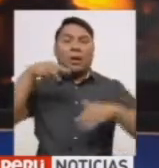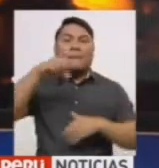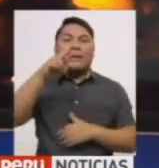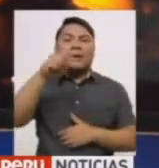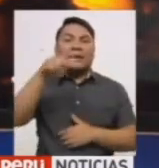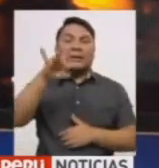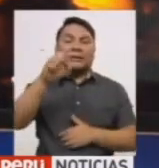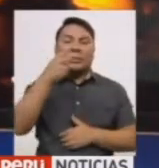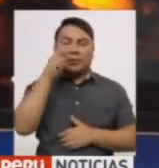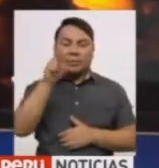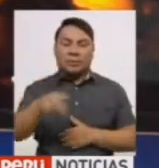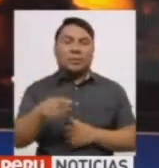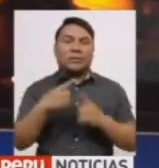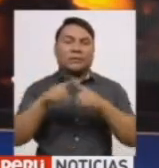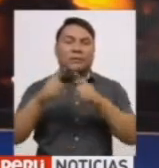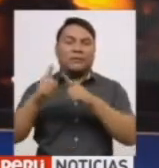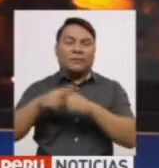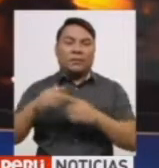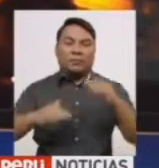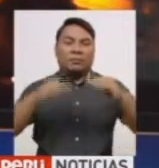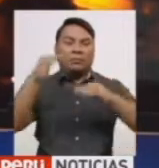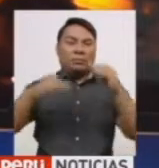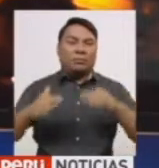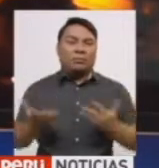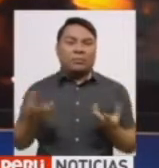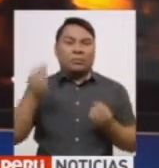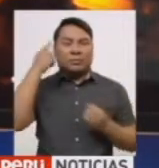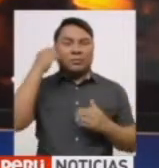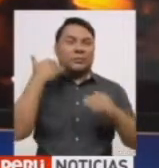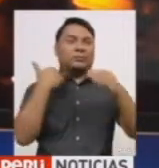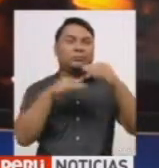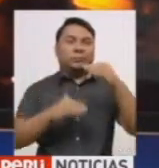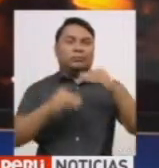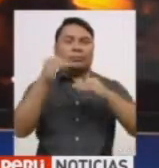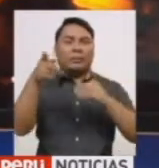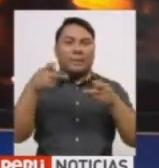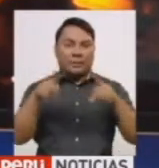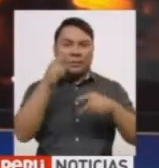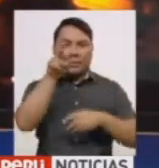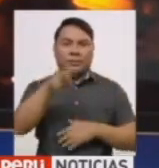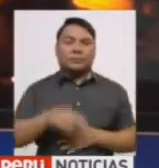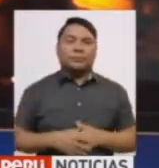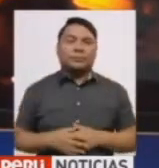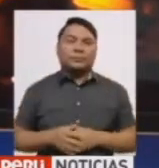la presencia de coliformes en niveles que superan los límites permitidos. Veamos.